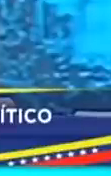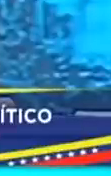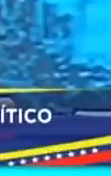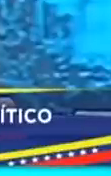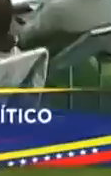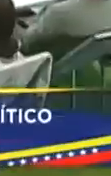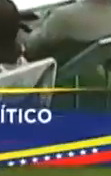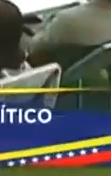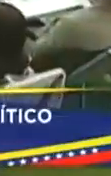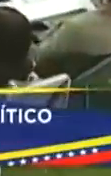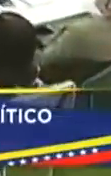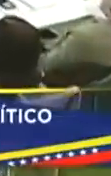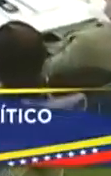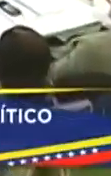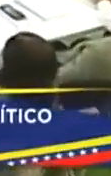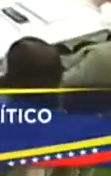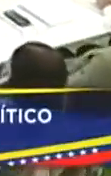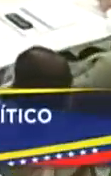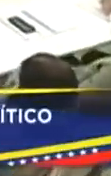siempre con el pueblo.